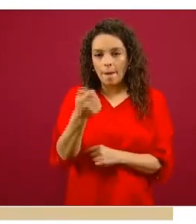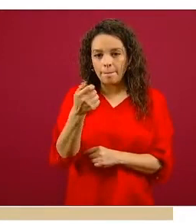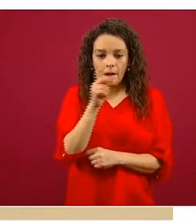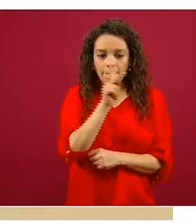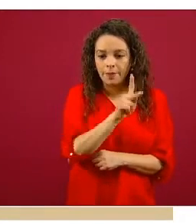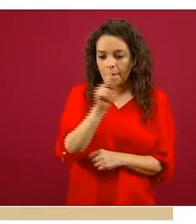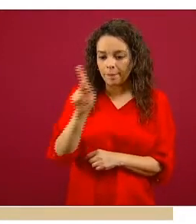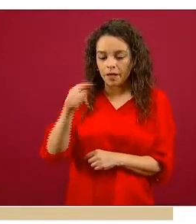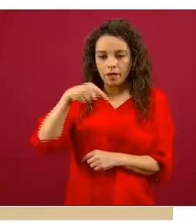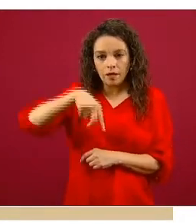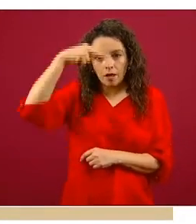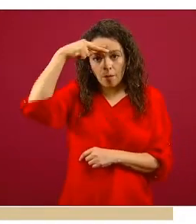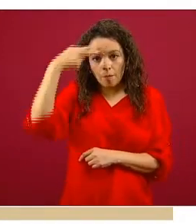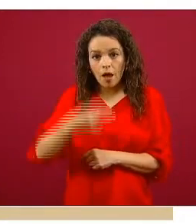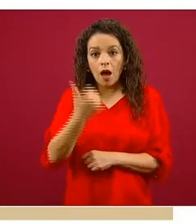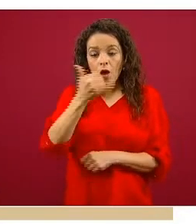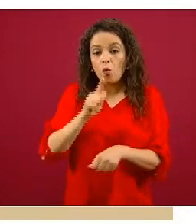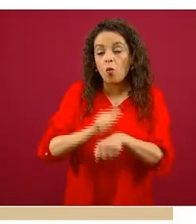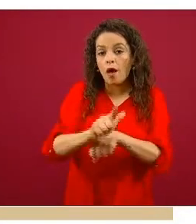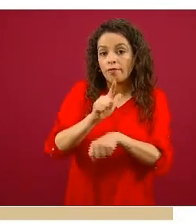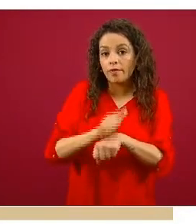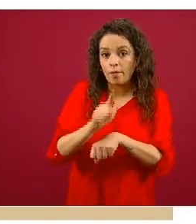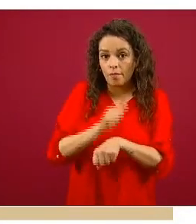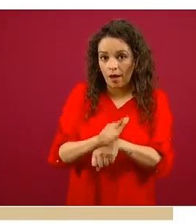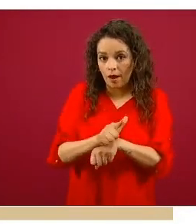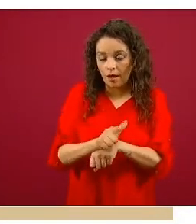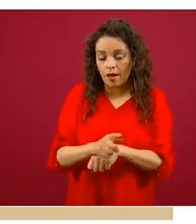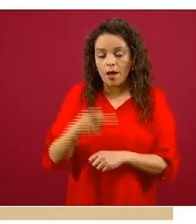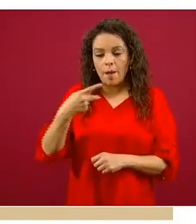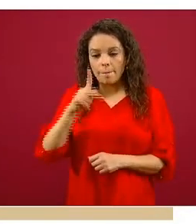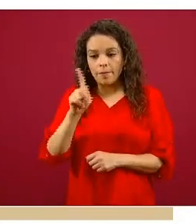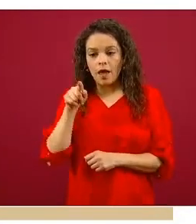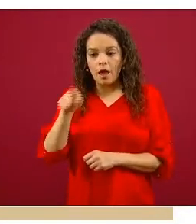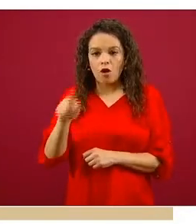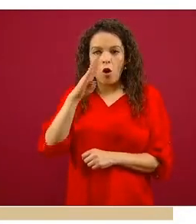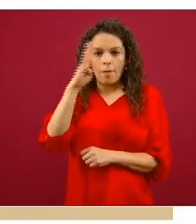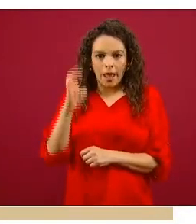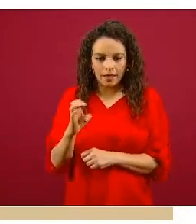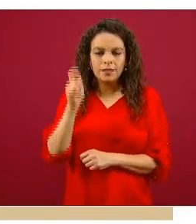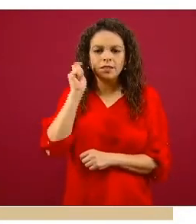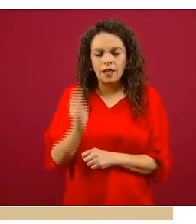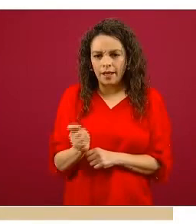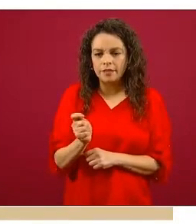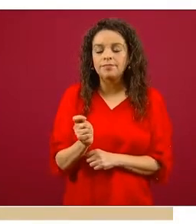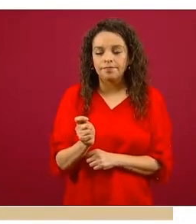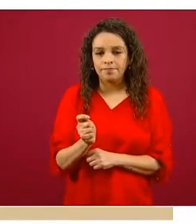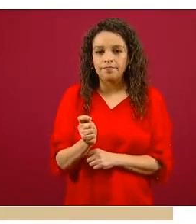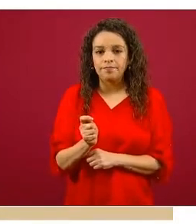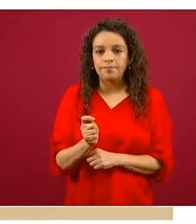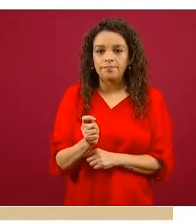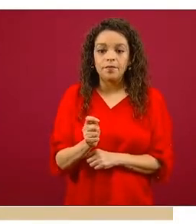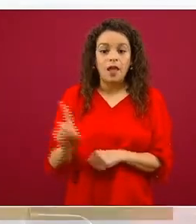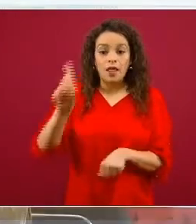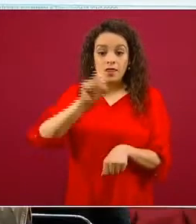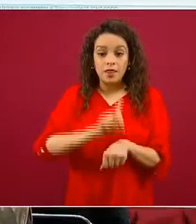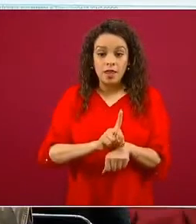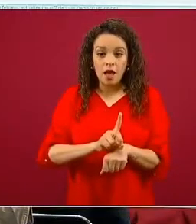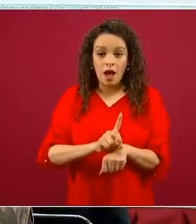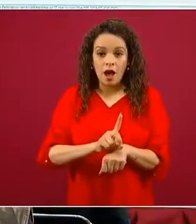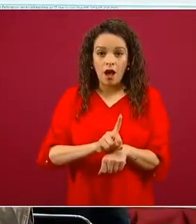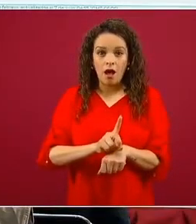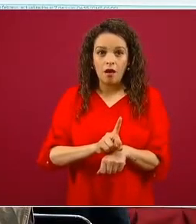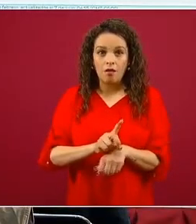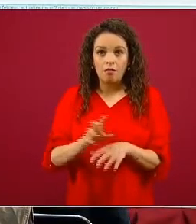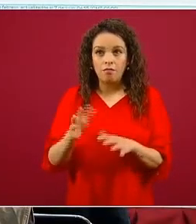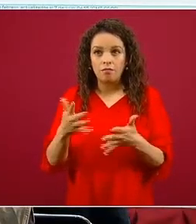México y Guatemala. Sin embargo, Belice tiene una característica particular, que llegado el día 30 más o